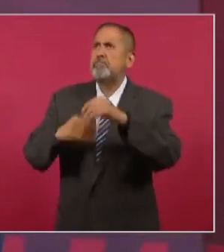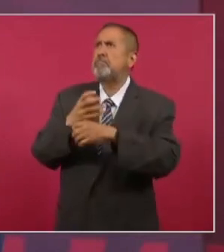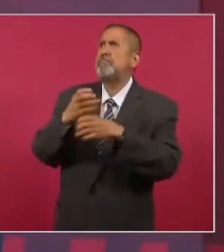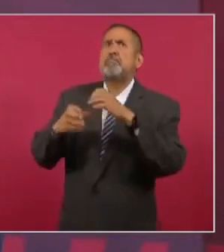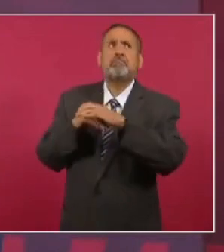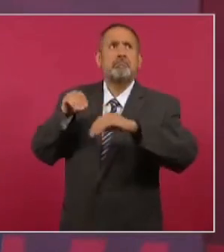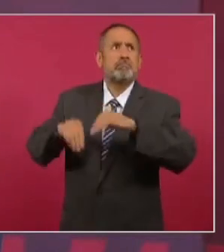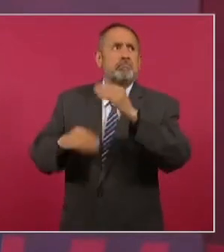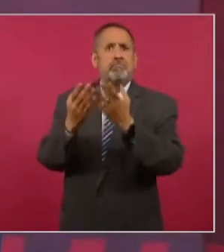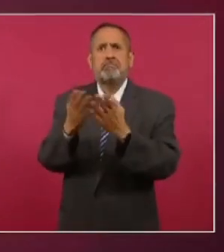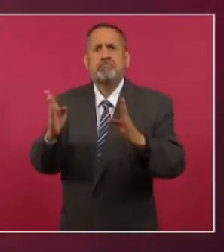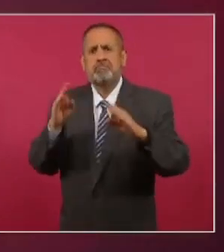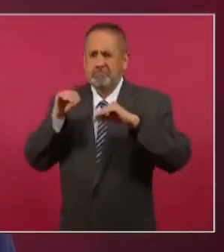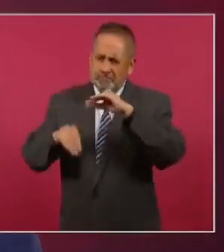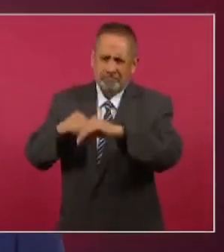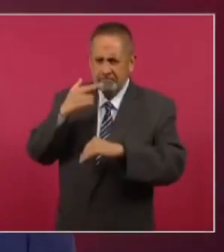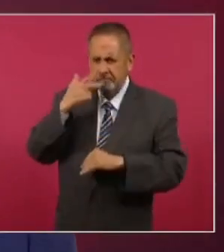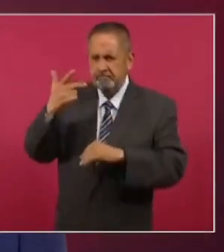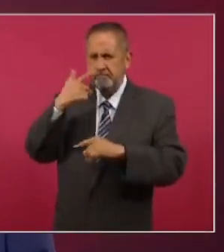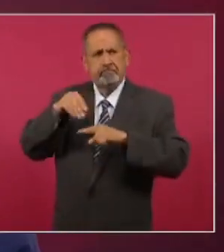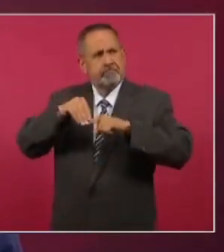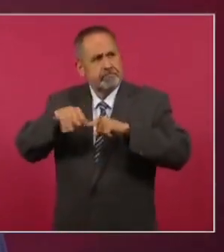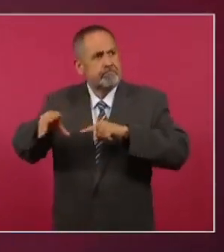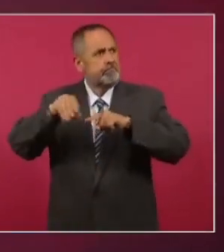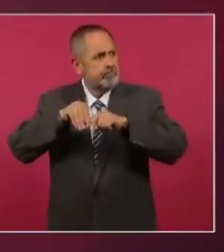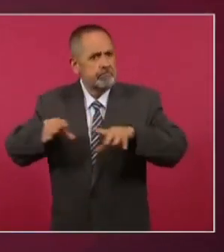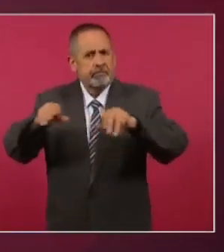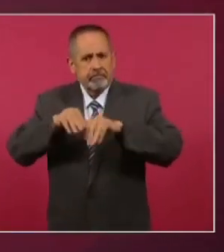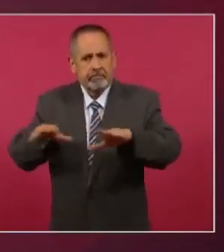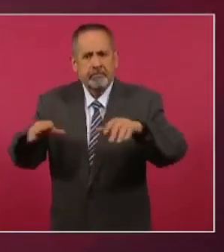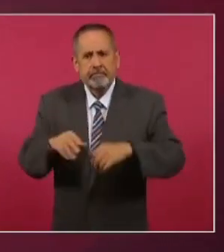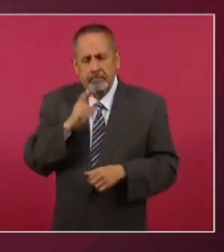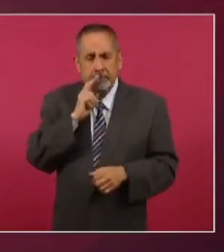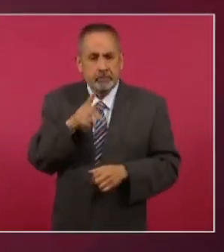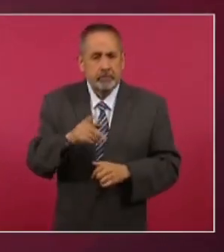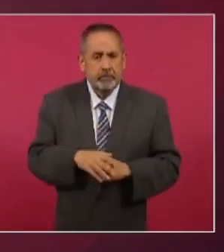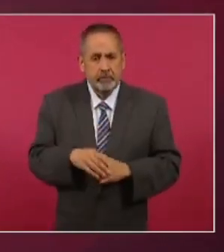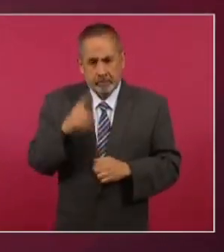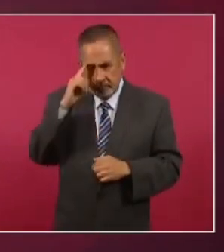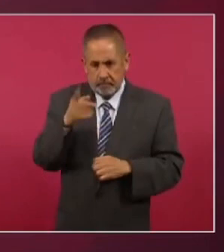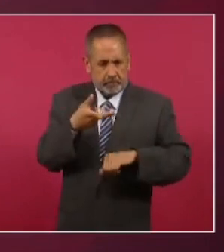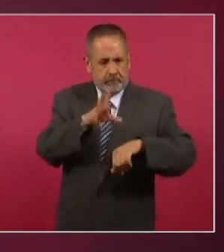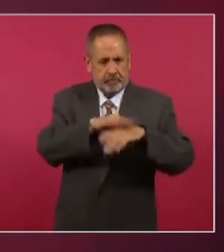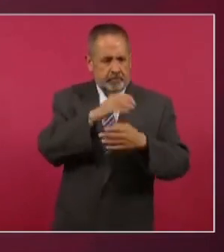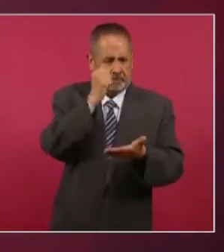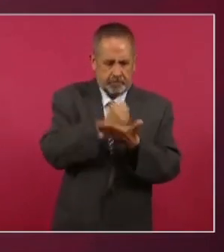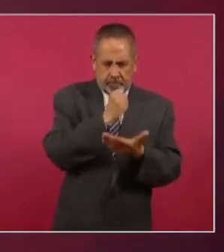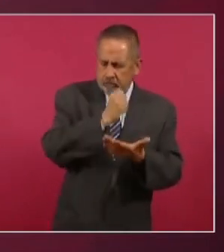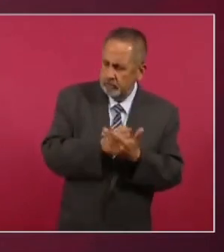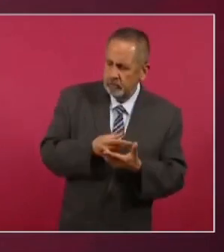a que este tengan sus permisos